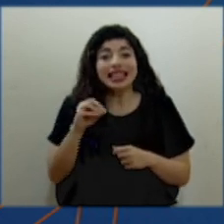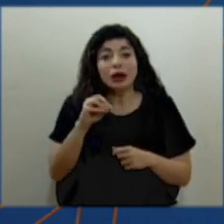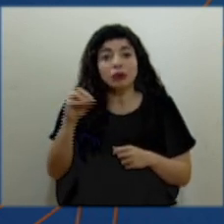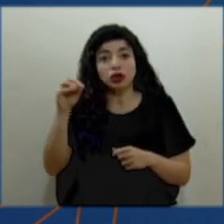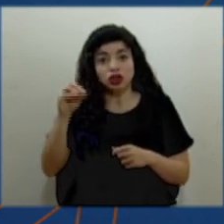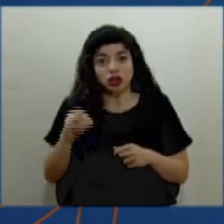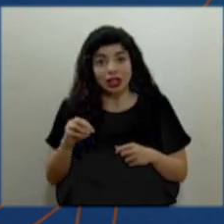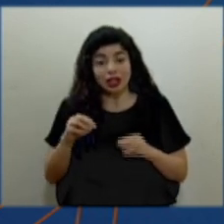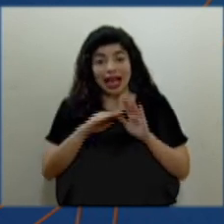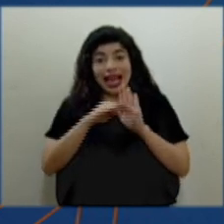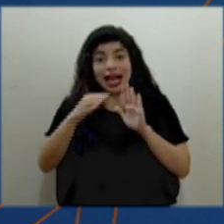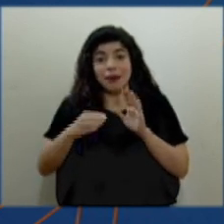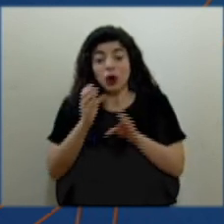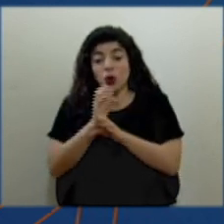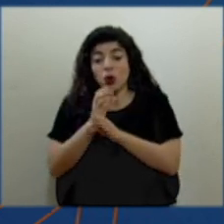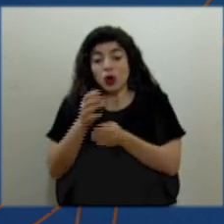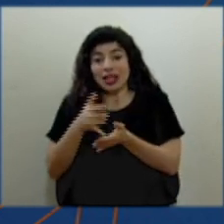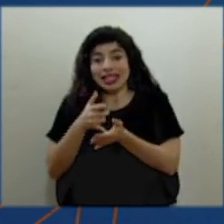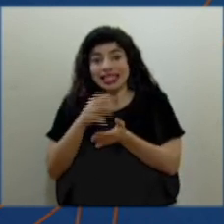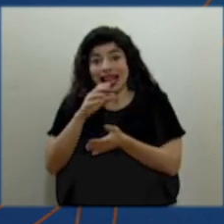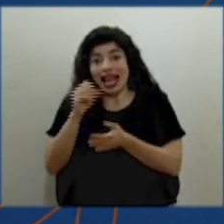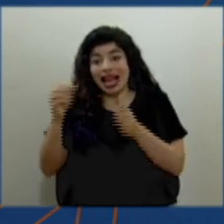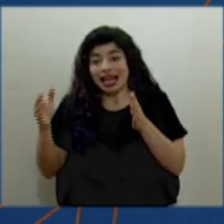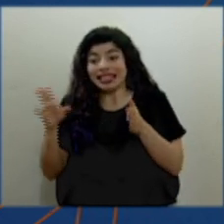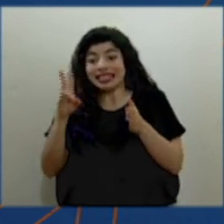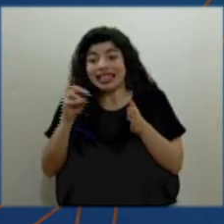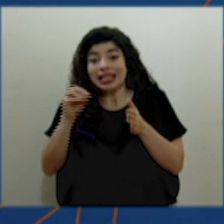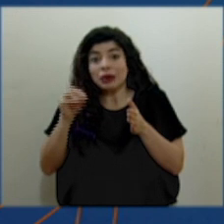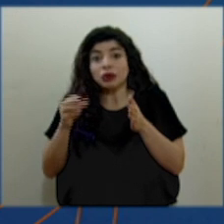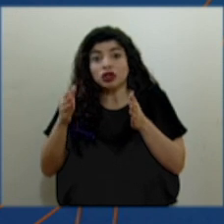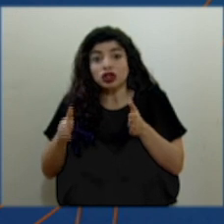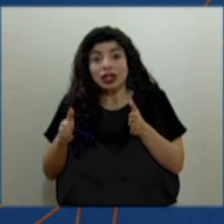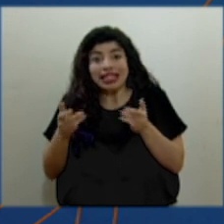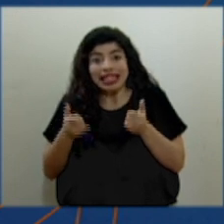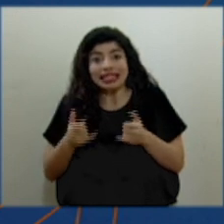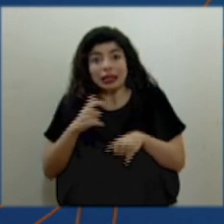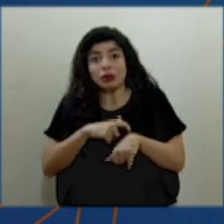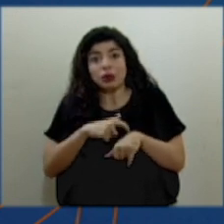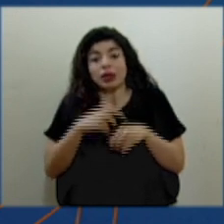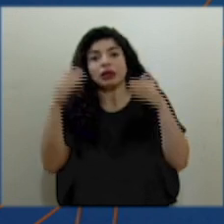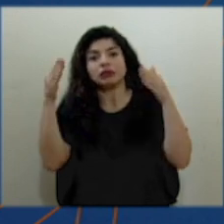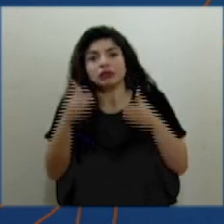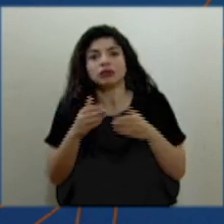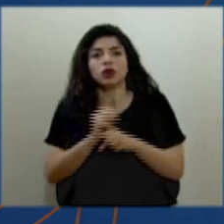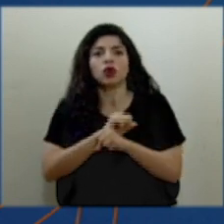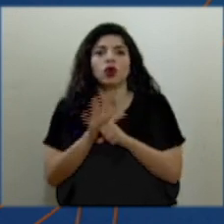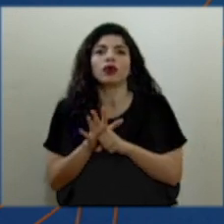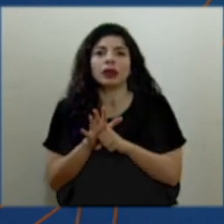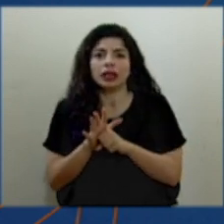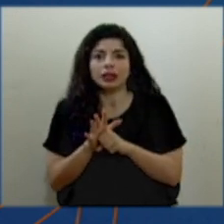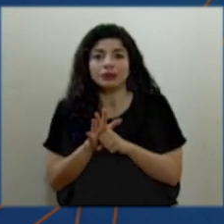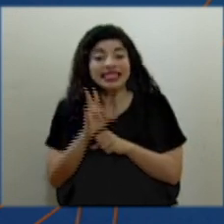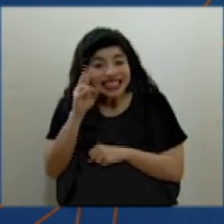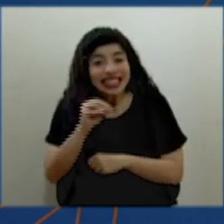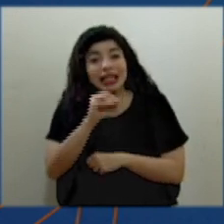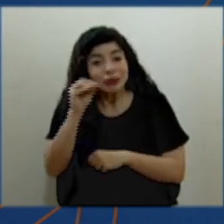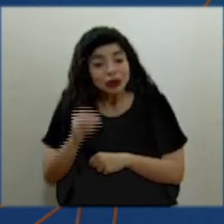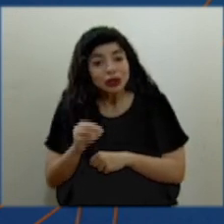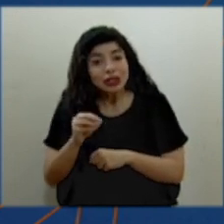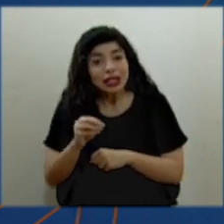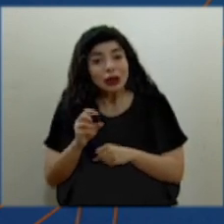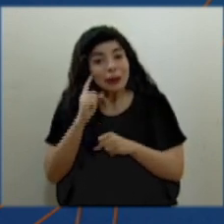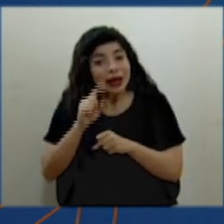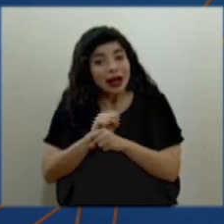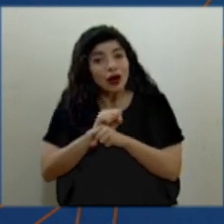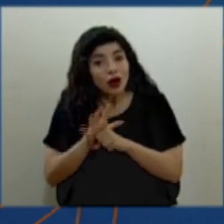70% de las camas UCI de la Caja están destinadas en estos momentos para pacientes COVID. 70%, y este es